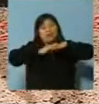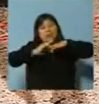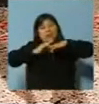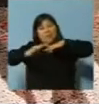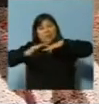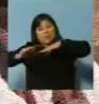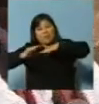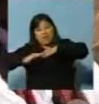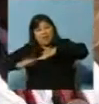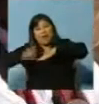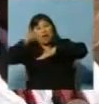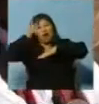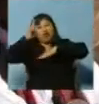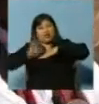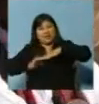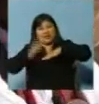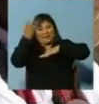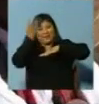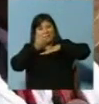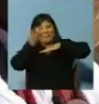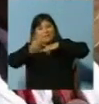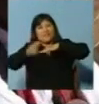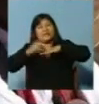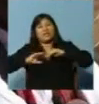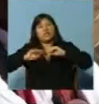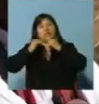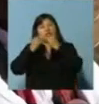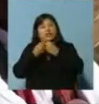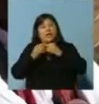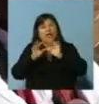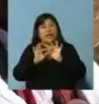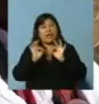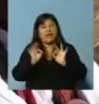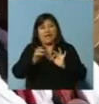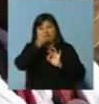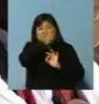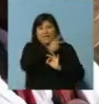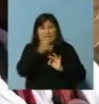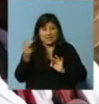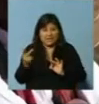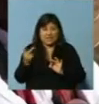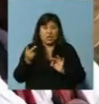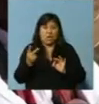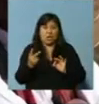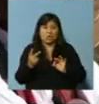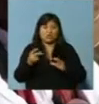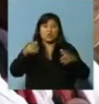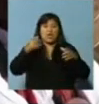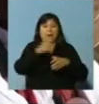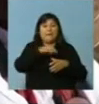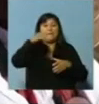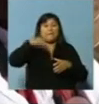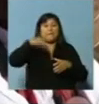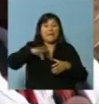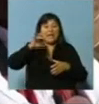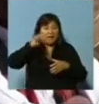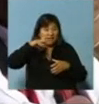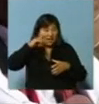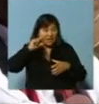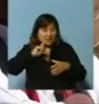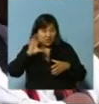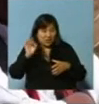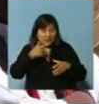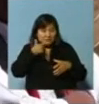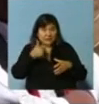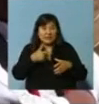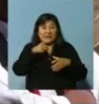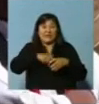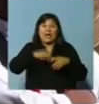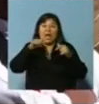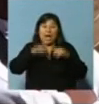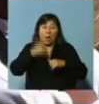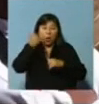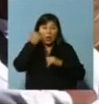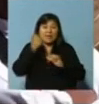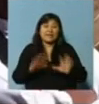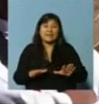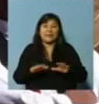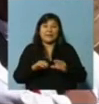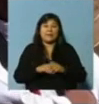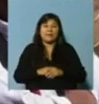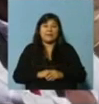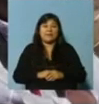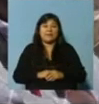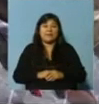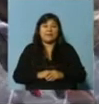paneles, que cuenta con una capacidad instalada de 22 megavatios, que en este instante está entregando la